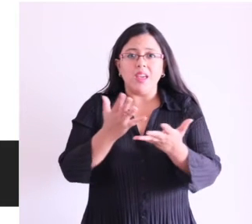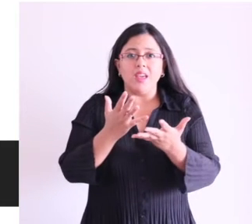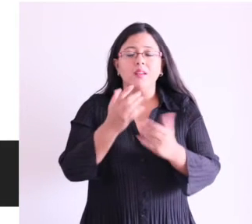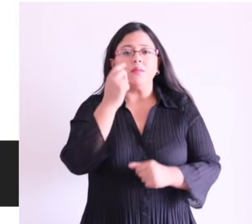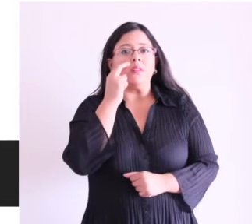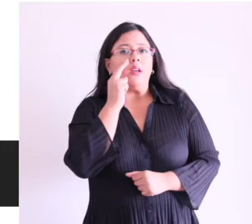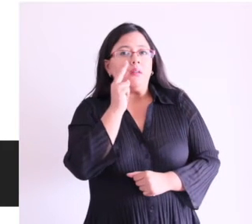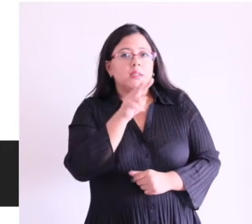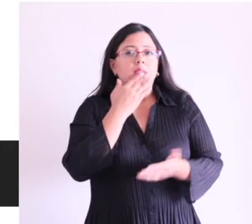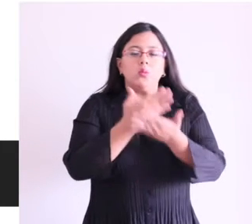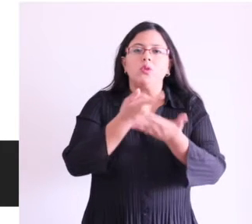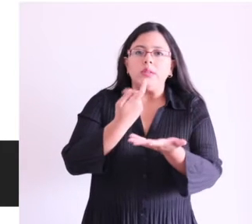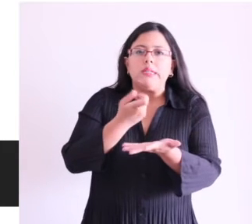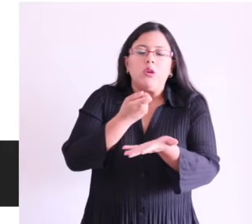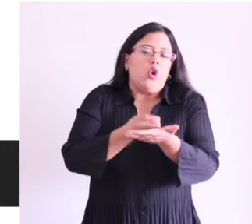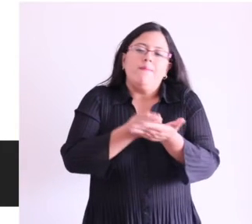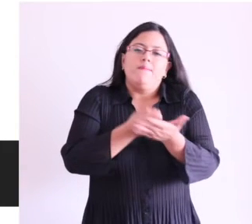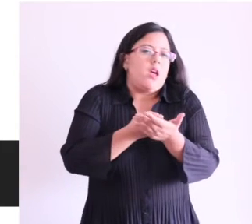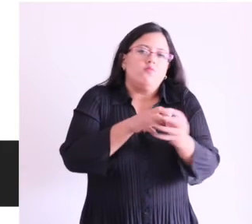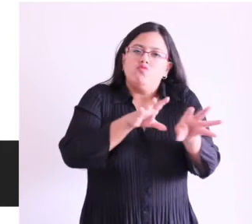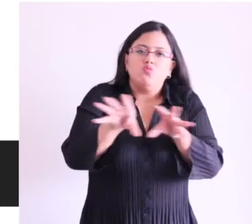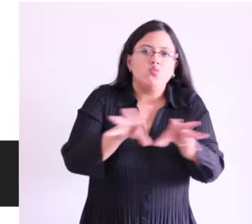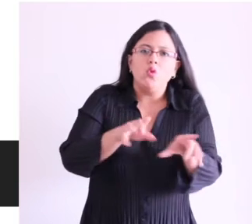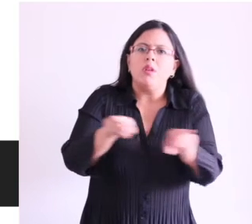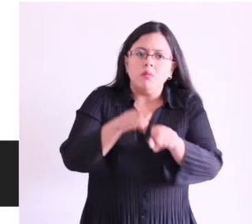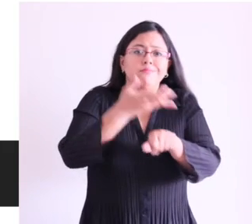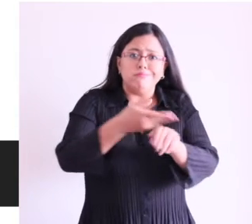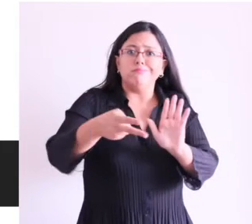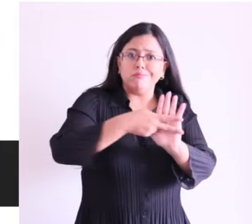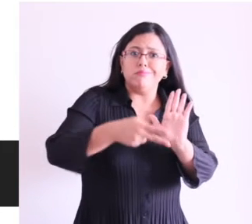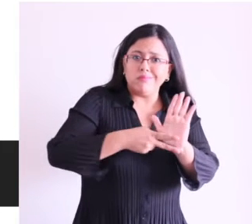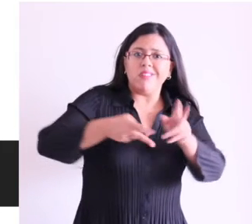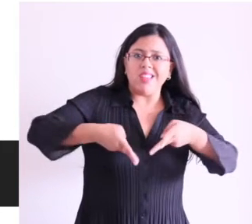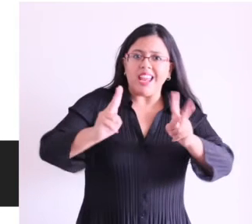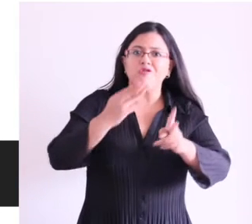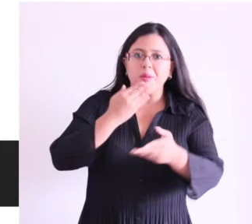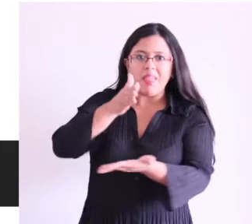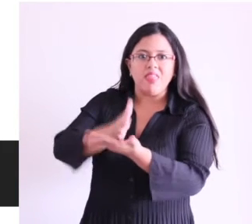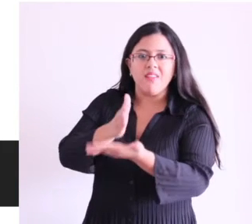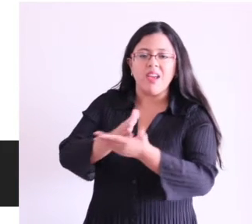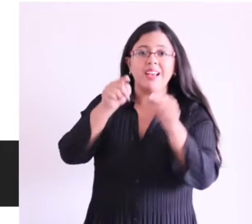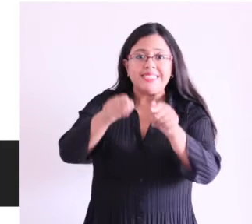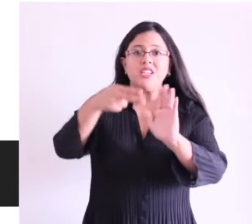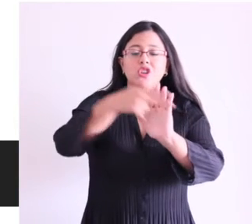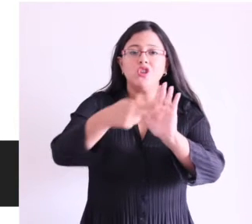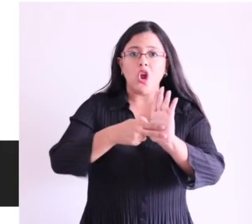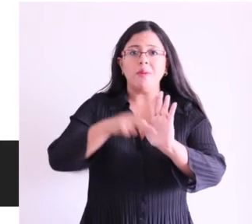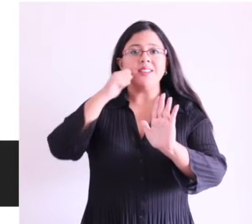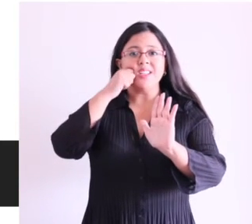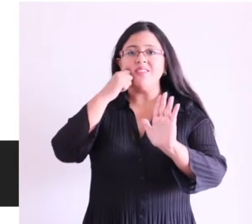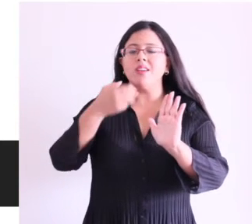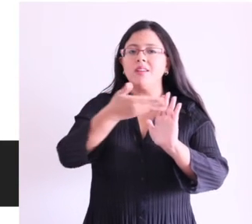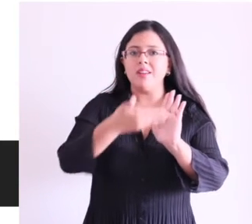que al comprar X cosa nos rigen normas que otorgan derechos y deberes, y estas normas que